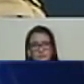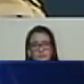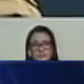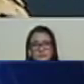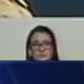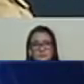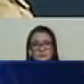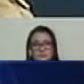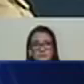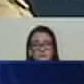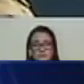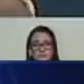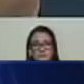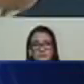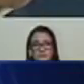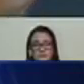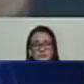10,4% Bertucci.